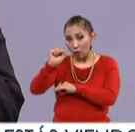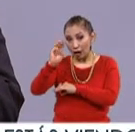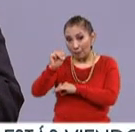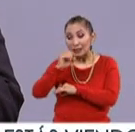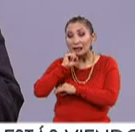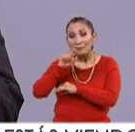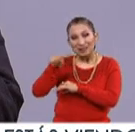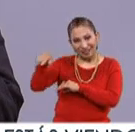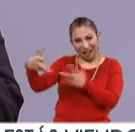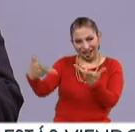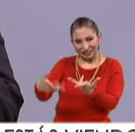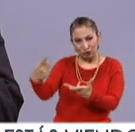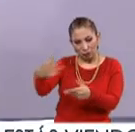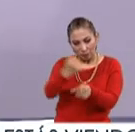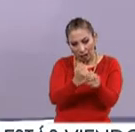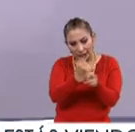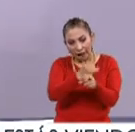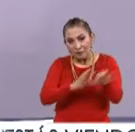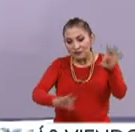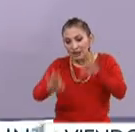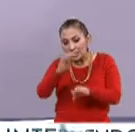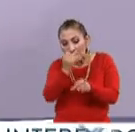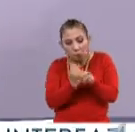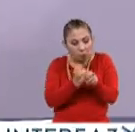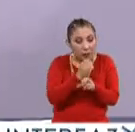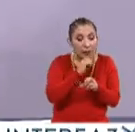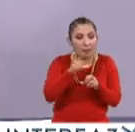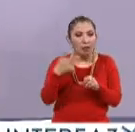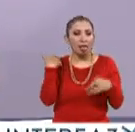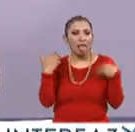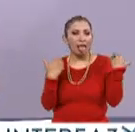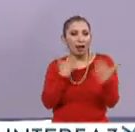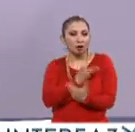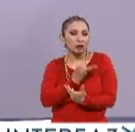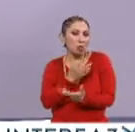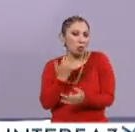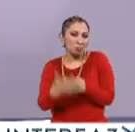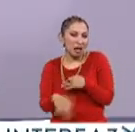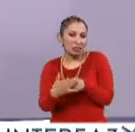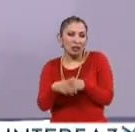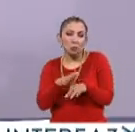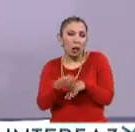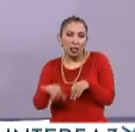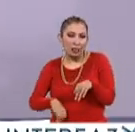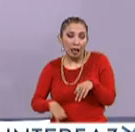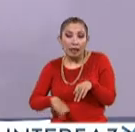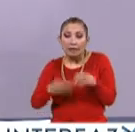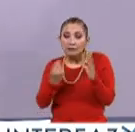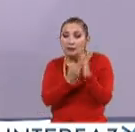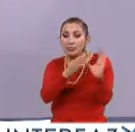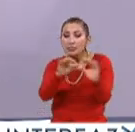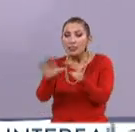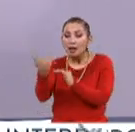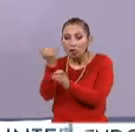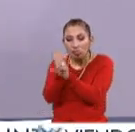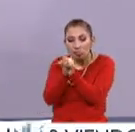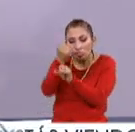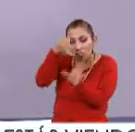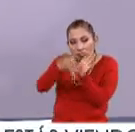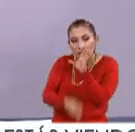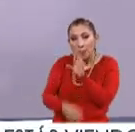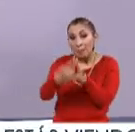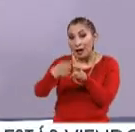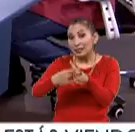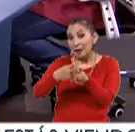además realiza su investigación en física, pero además tiene un hobby muy interesante, que es la enseñanza y el estudio de